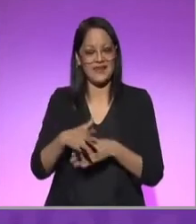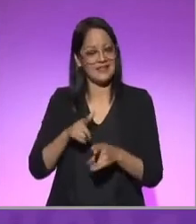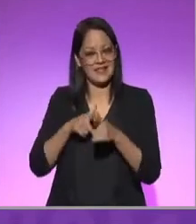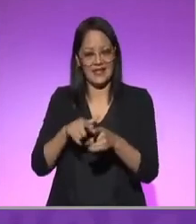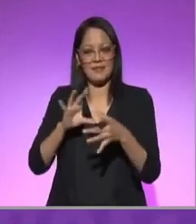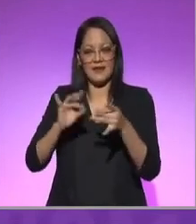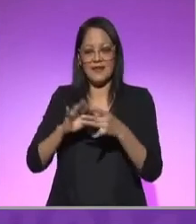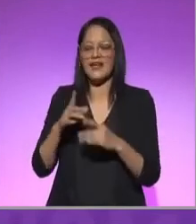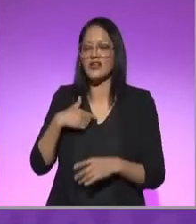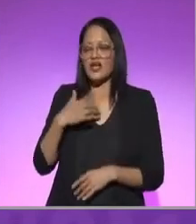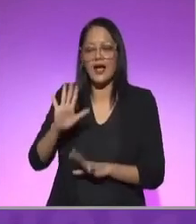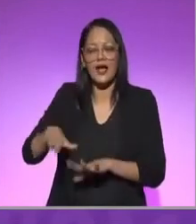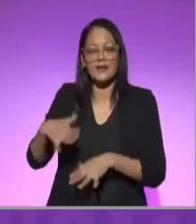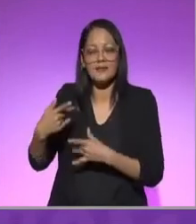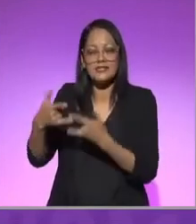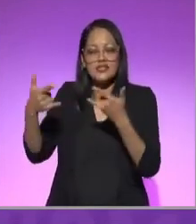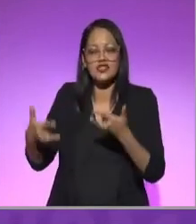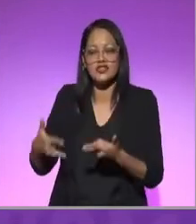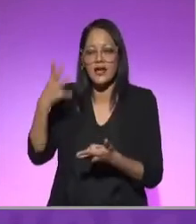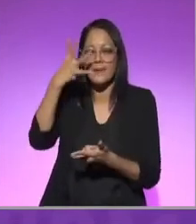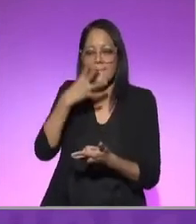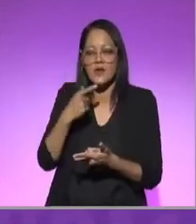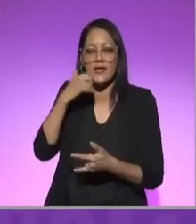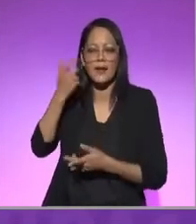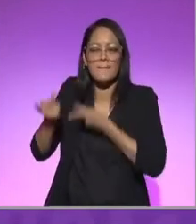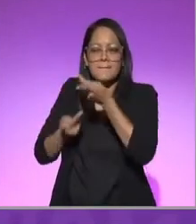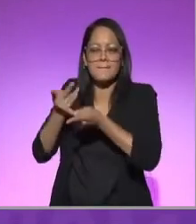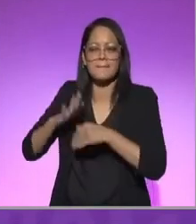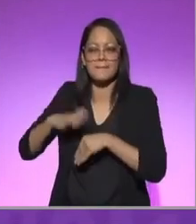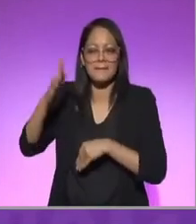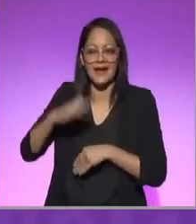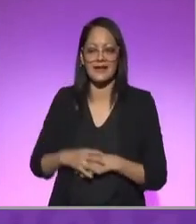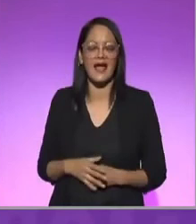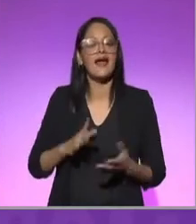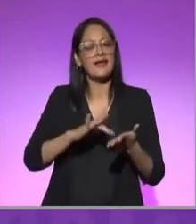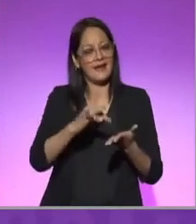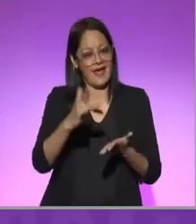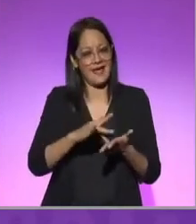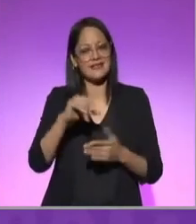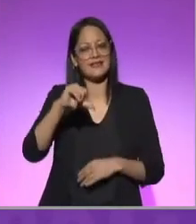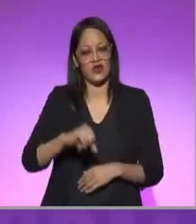rica que dan ganas de preguntarte muchas cosas. Gracias, Lorena. Gracias. Pues muchas gracias por acompañarme